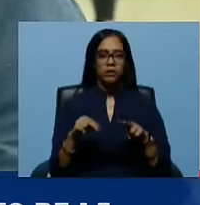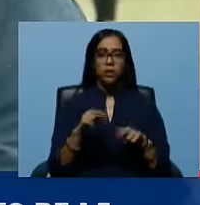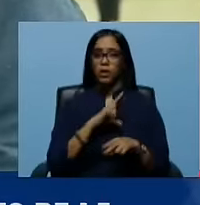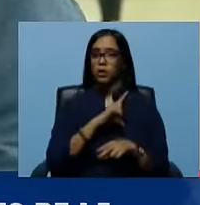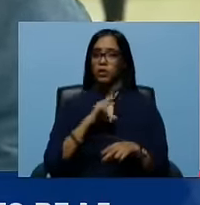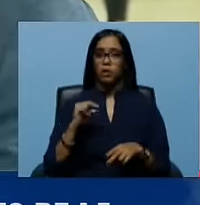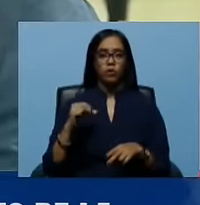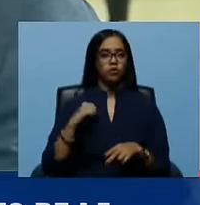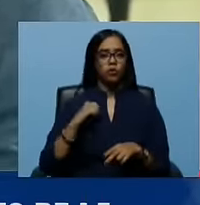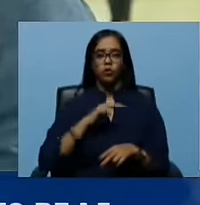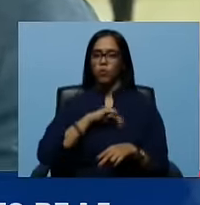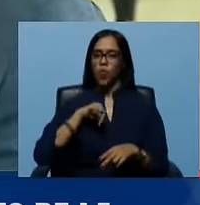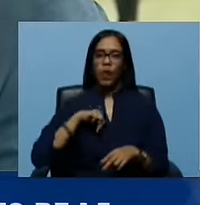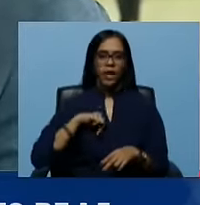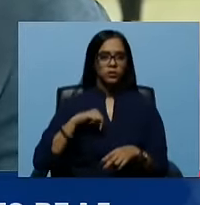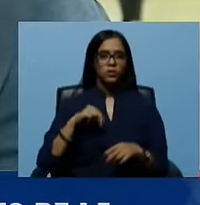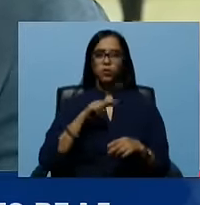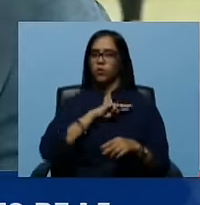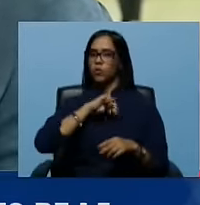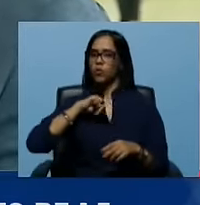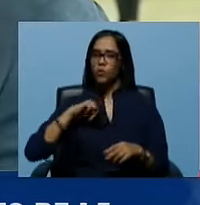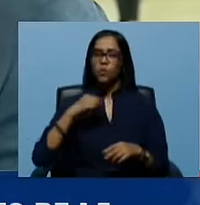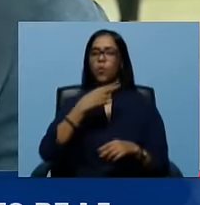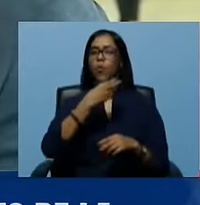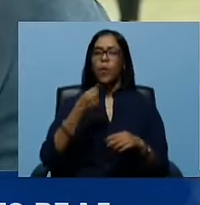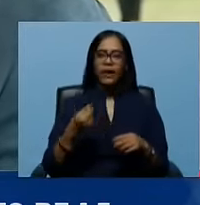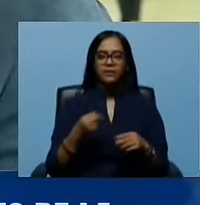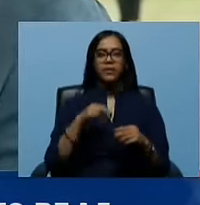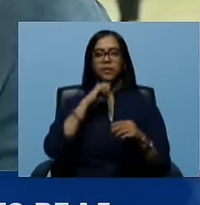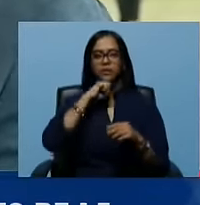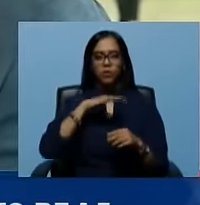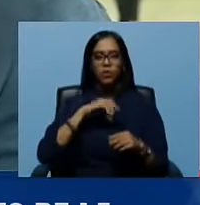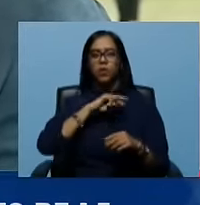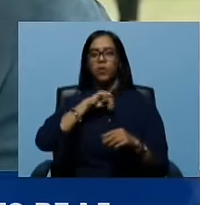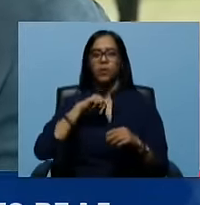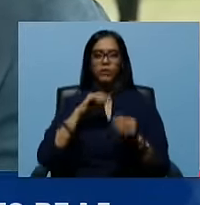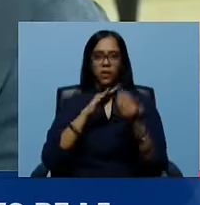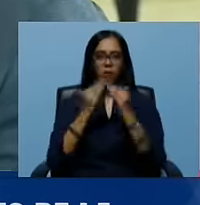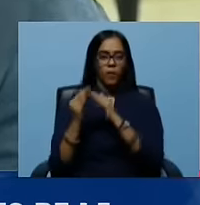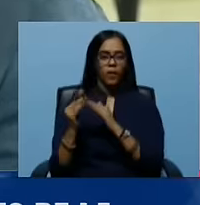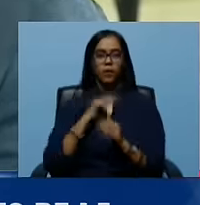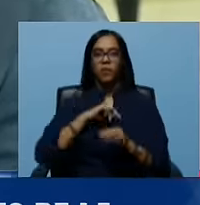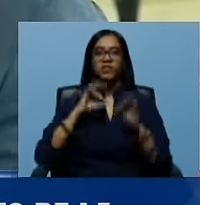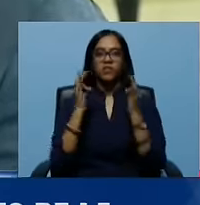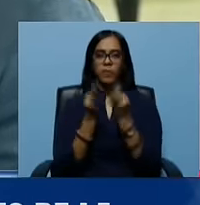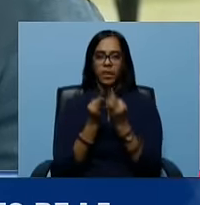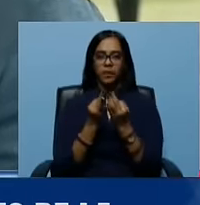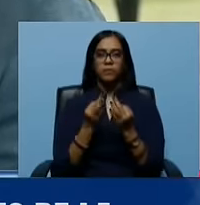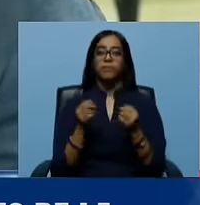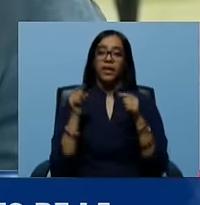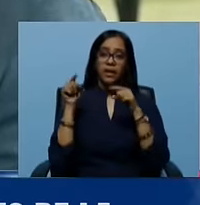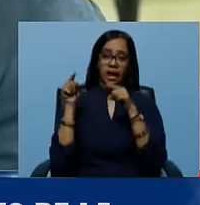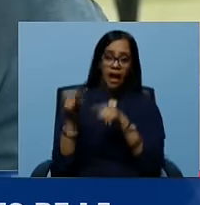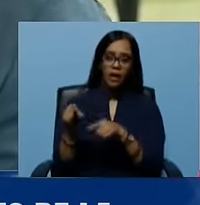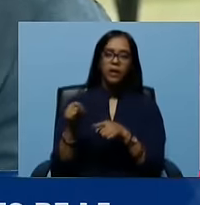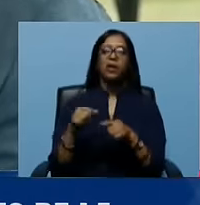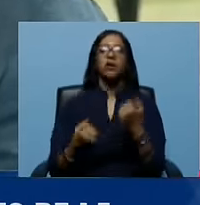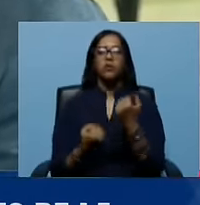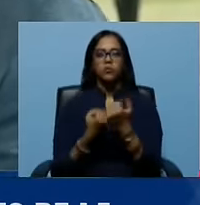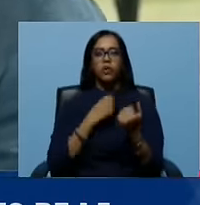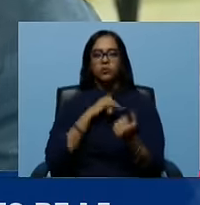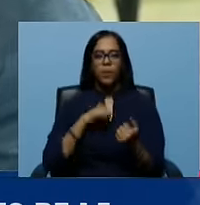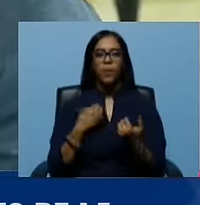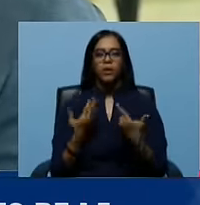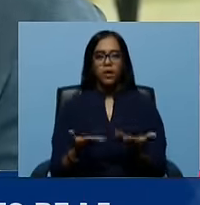ver con nuestra historia, con nuestra familia, con nuestra comunidad. Y ese es el pulso que estamos dando. Y, por supuesto, mientras